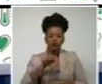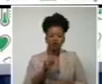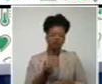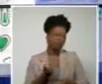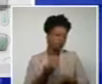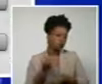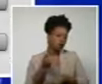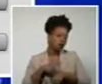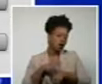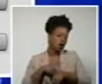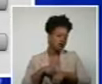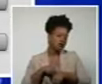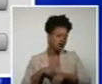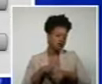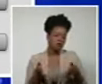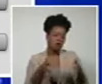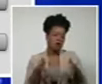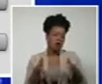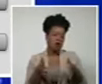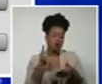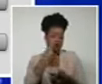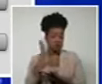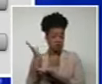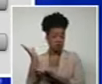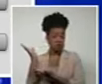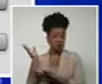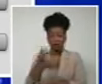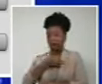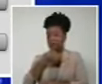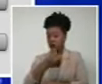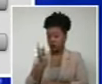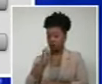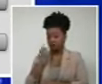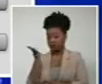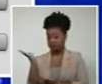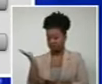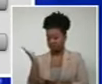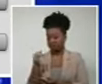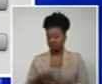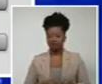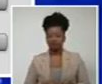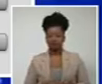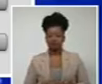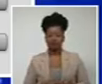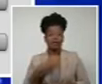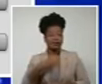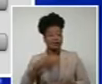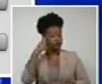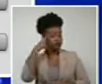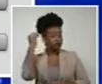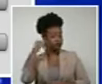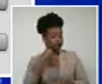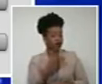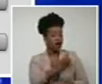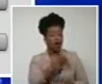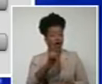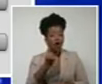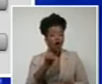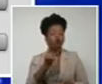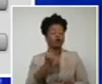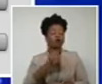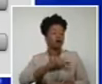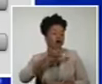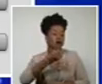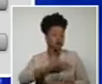este caso, y por eso se desinfectan las superficies. O sea, hay que tener en cuenta cada uno de estos elementos, decía el